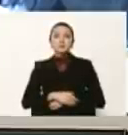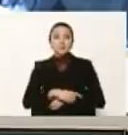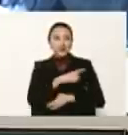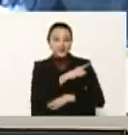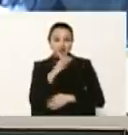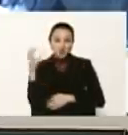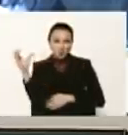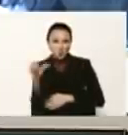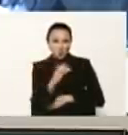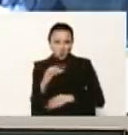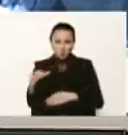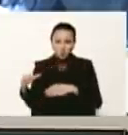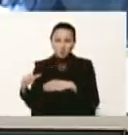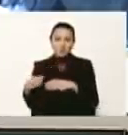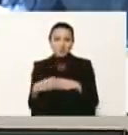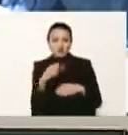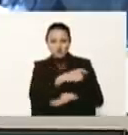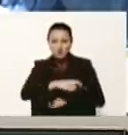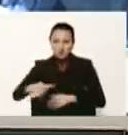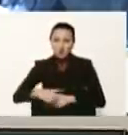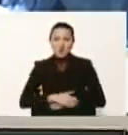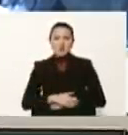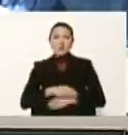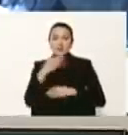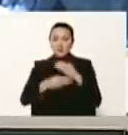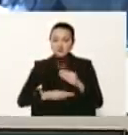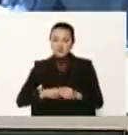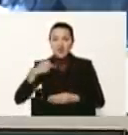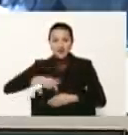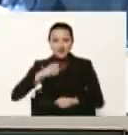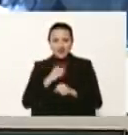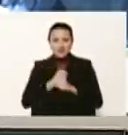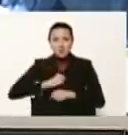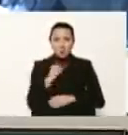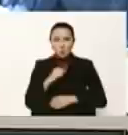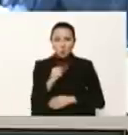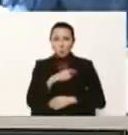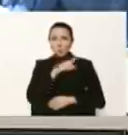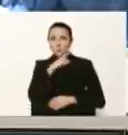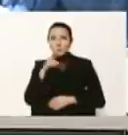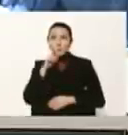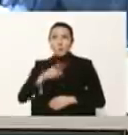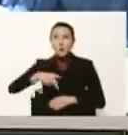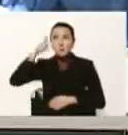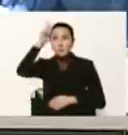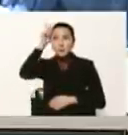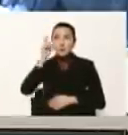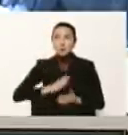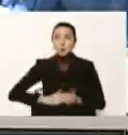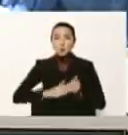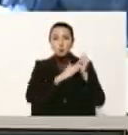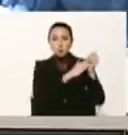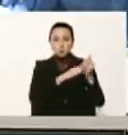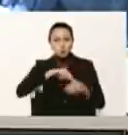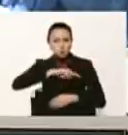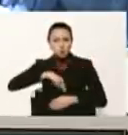colombianos en esta operación Gran Cacique Indio Guaycaipuro. Hemos incautado